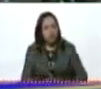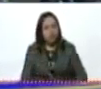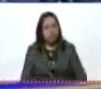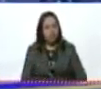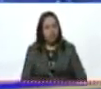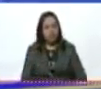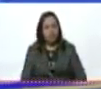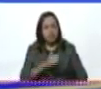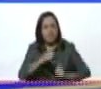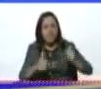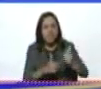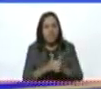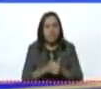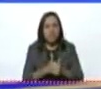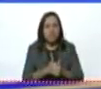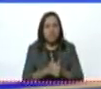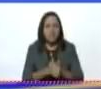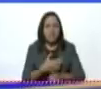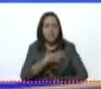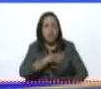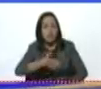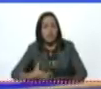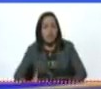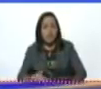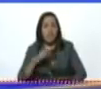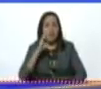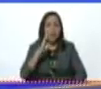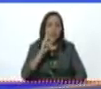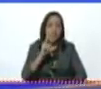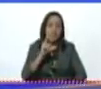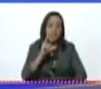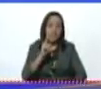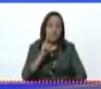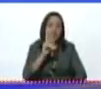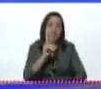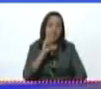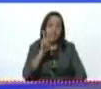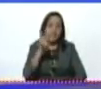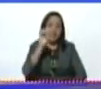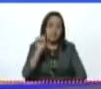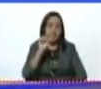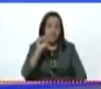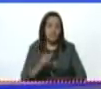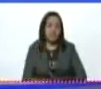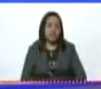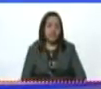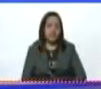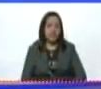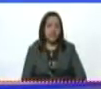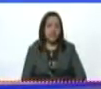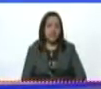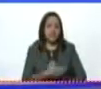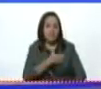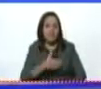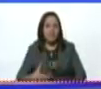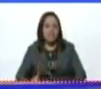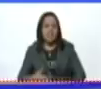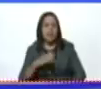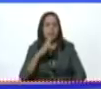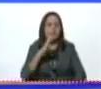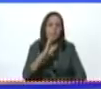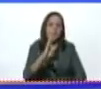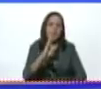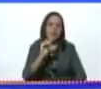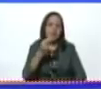Presidente de PDVSA, presidente de la CBG aquí presente, presidente de Pequiven, no veo resuelto este problema, no lo